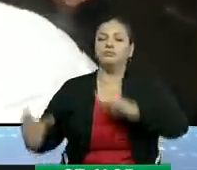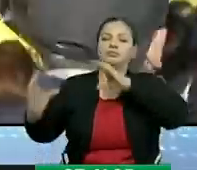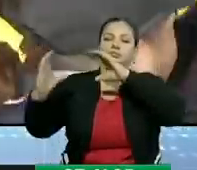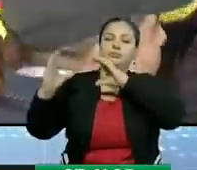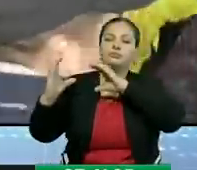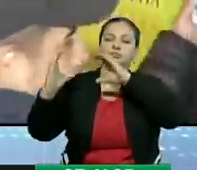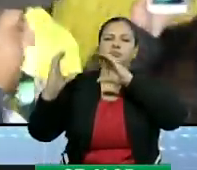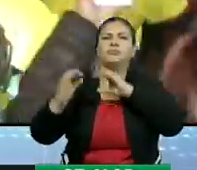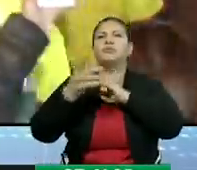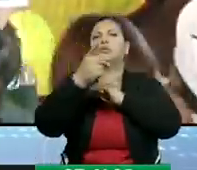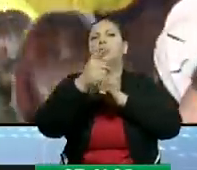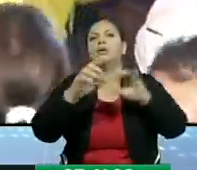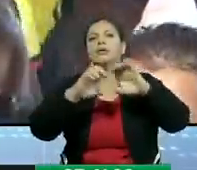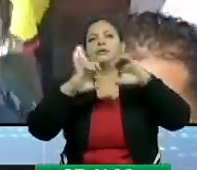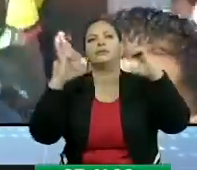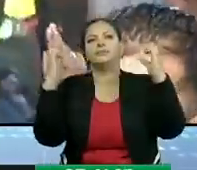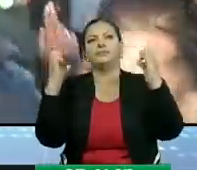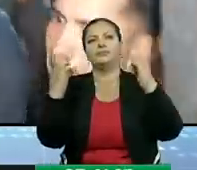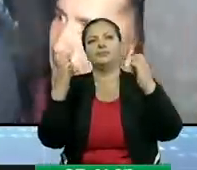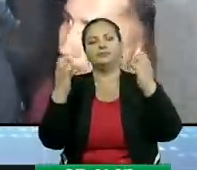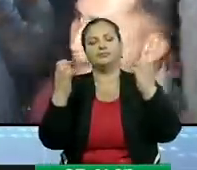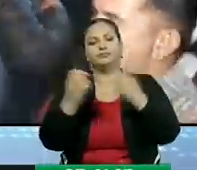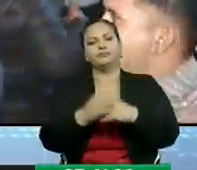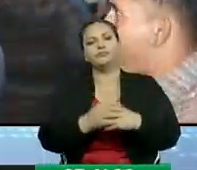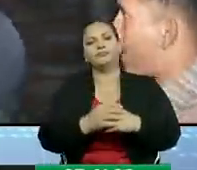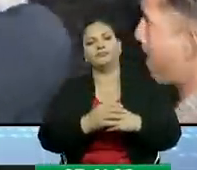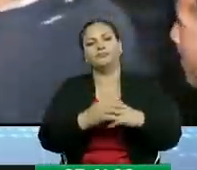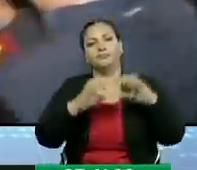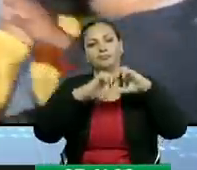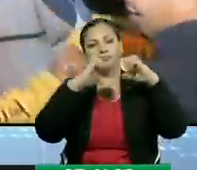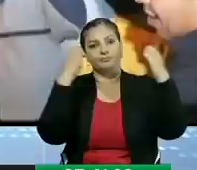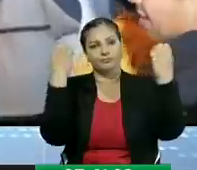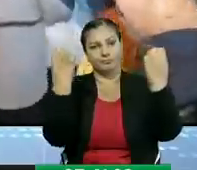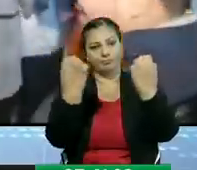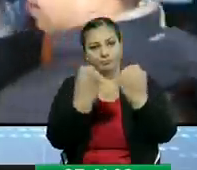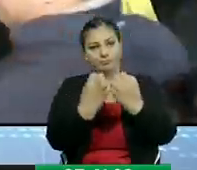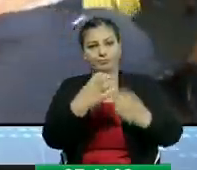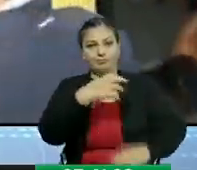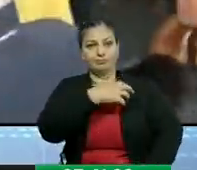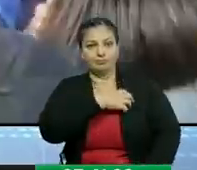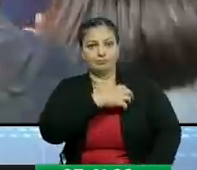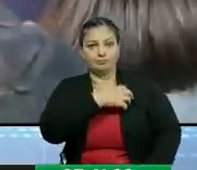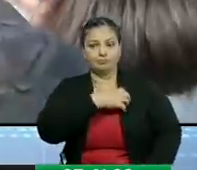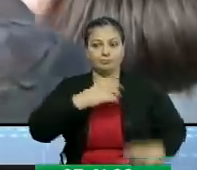féretro, o de los féretros, acá arribando precisamente